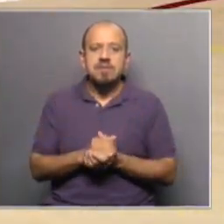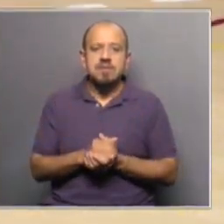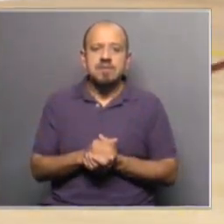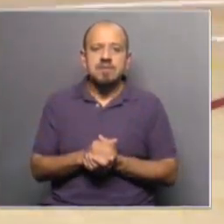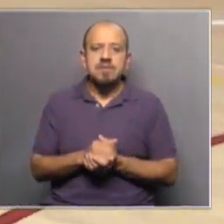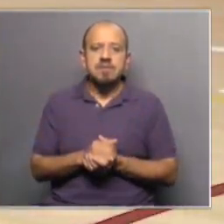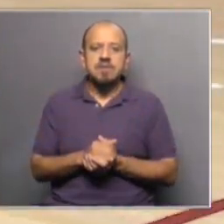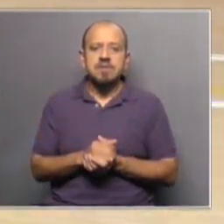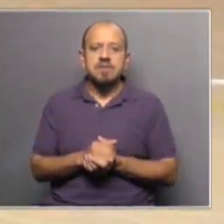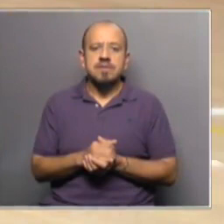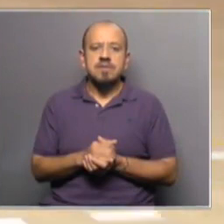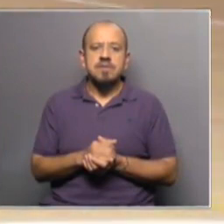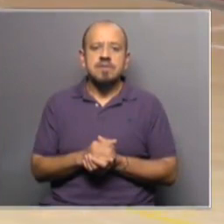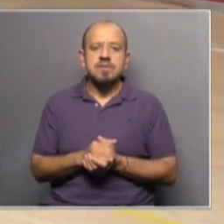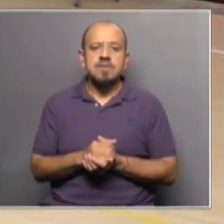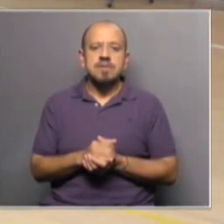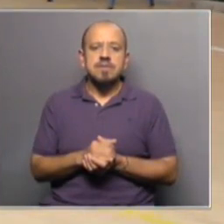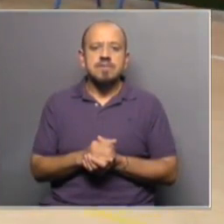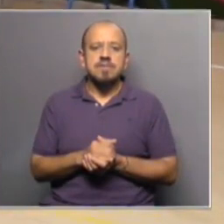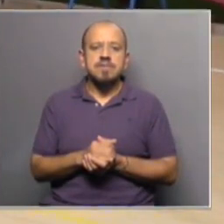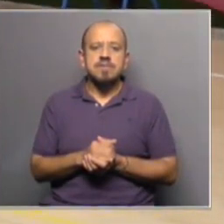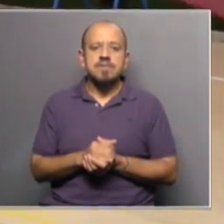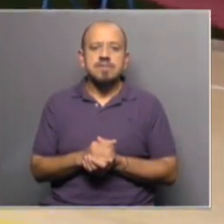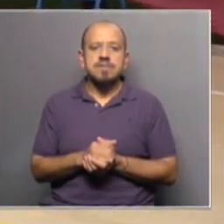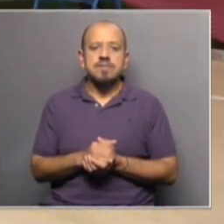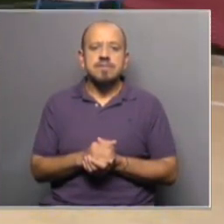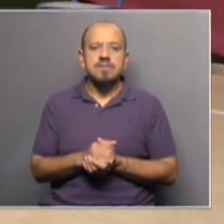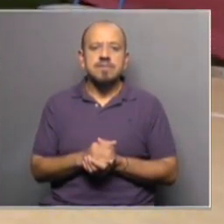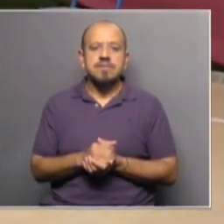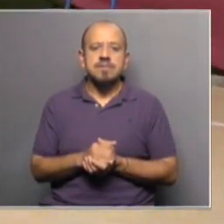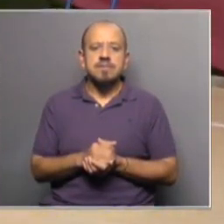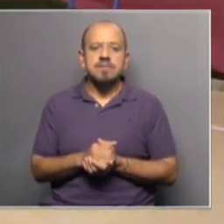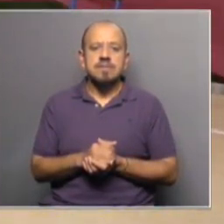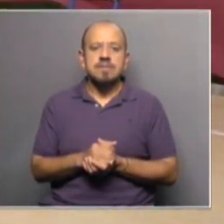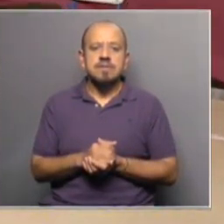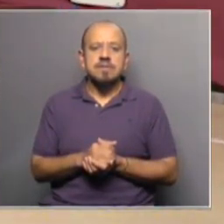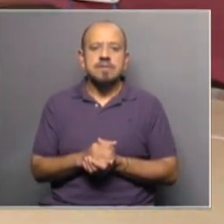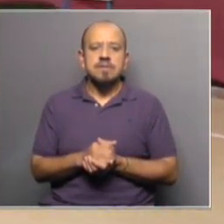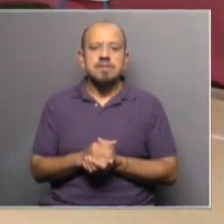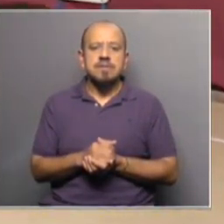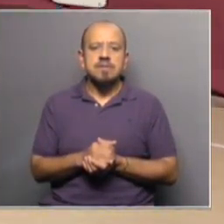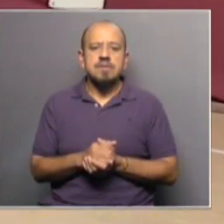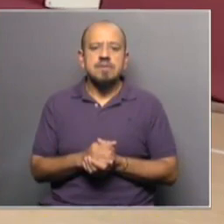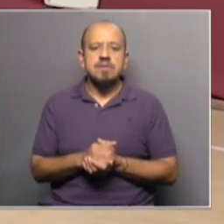que tener. Ahí. Y ahí. Ahí. Agacho y tiro.